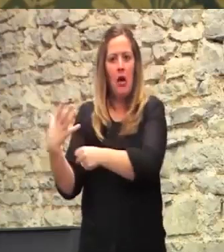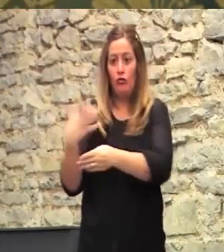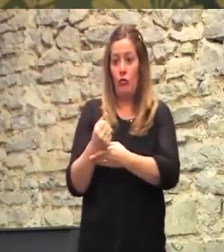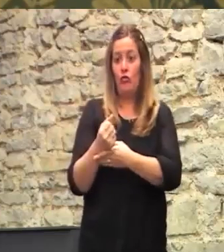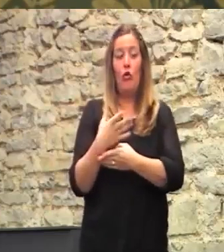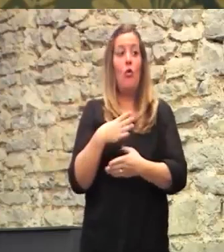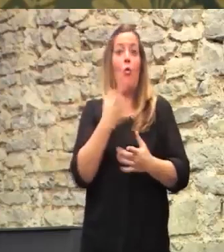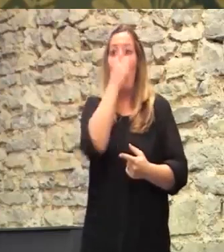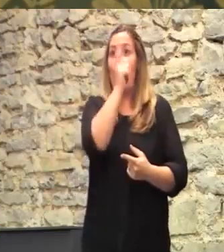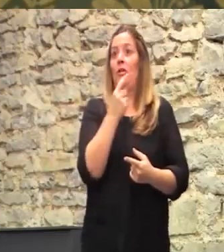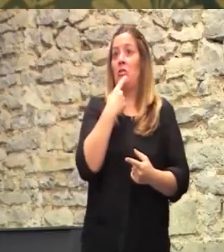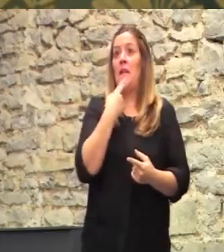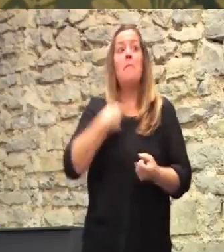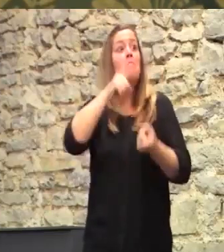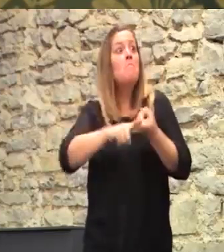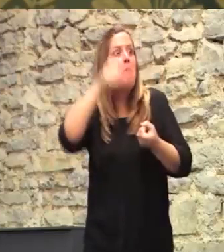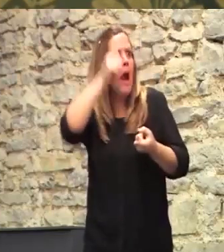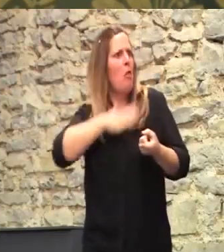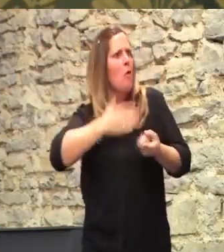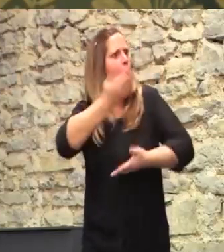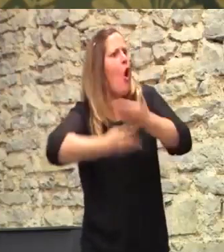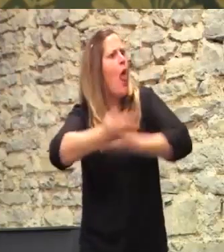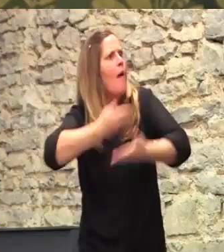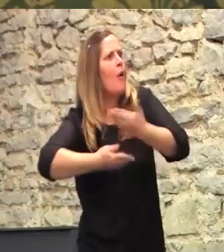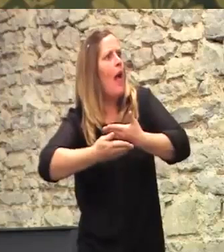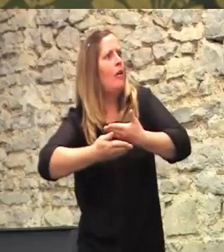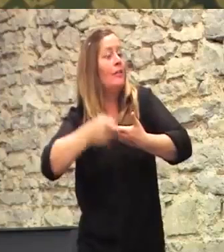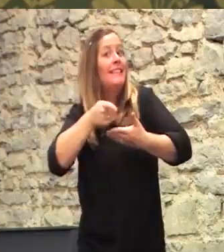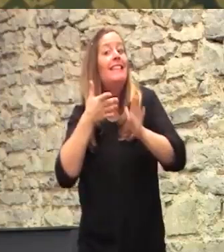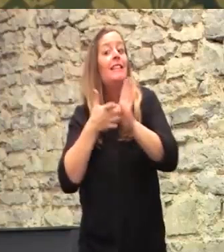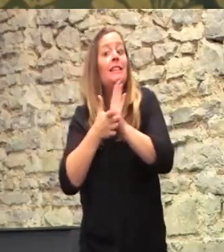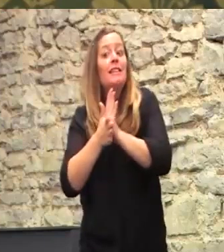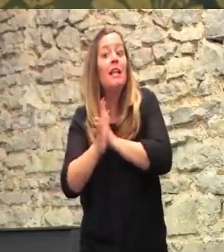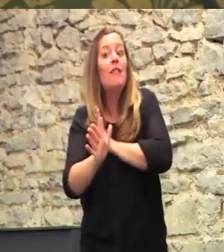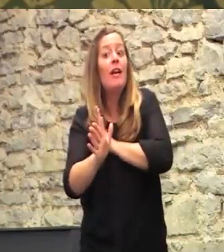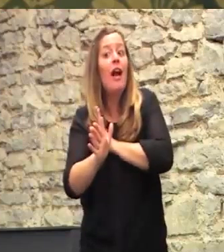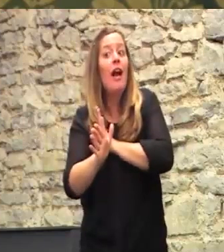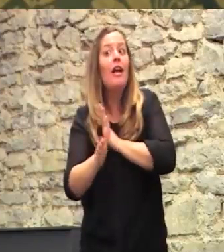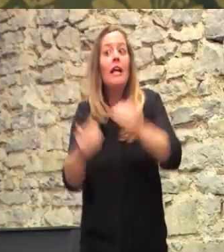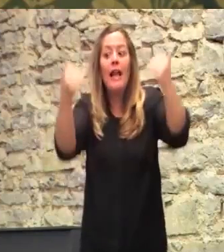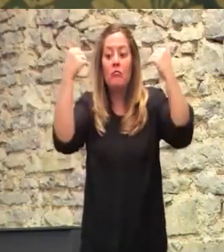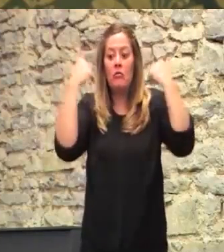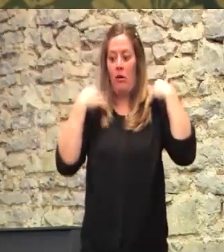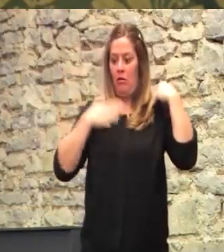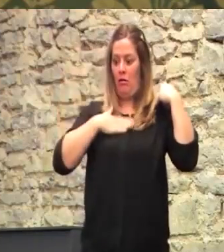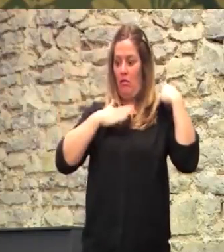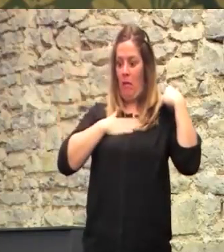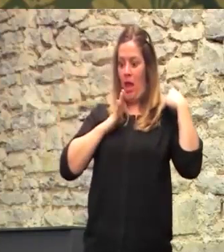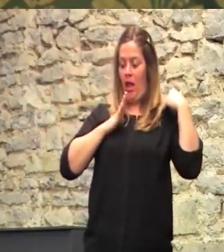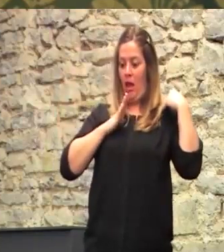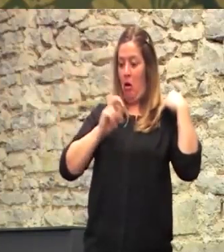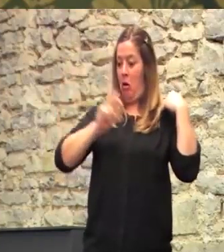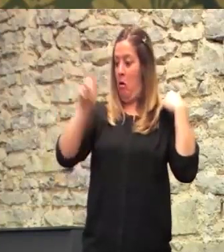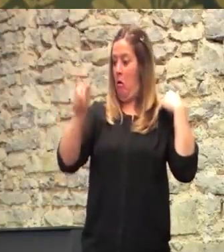mi marido es muy colaborador es porque está totalmente convencida que la responsabilidad es propia y que entonces el otro